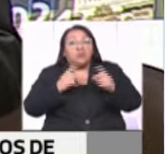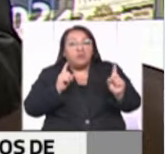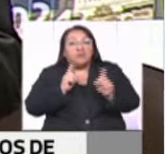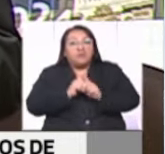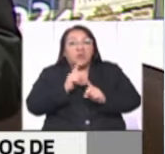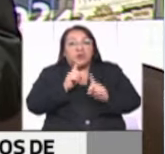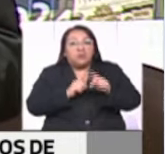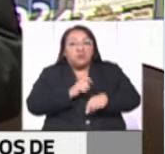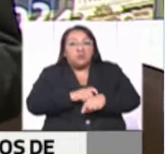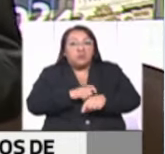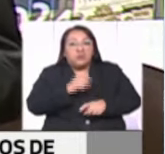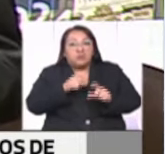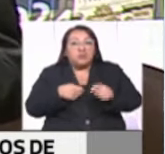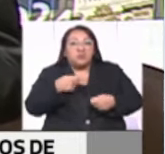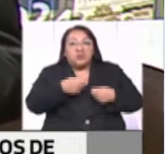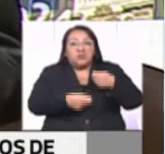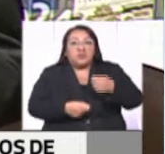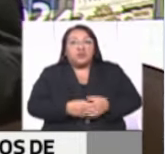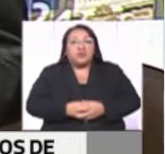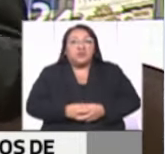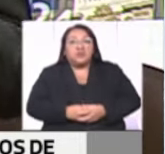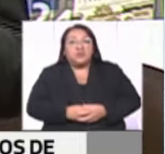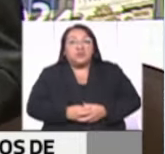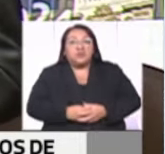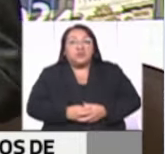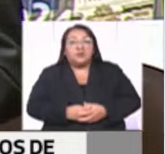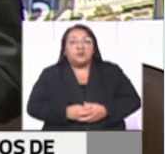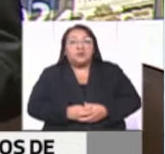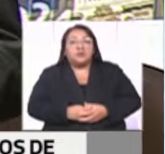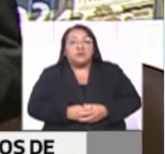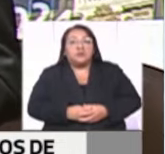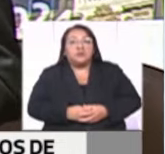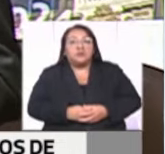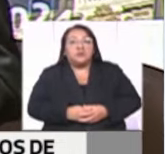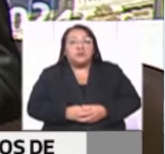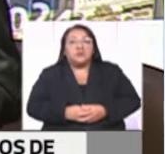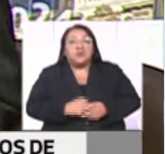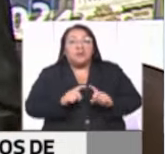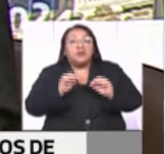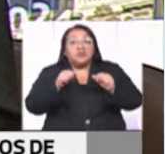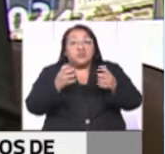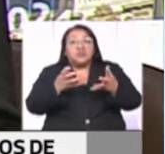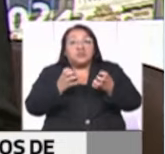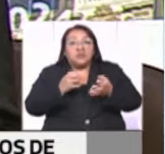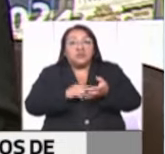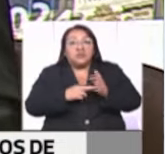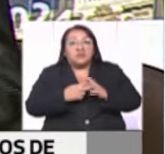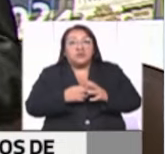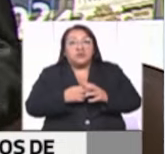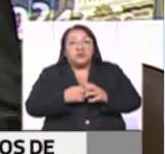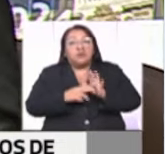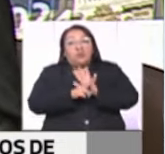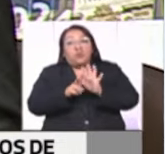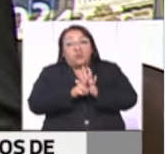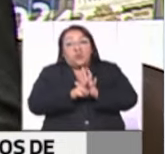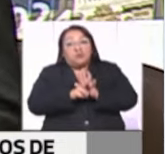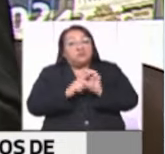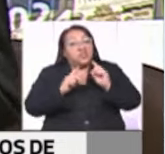número determinado de aportantes, pero también hay muchos que, por supuesto, sí desean